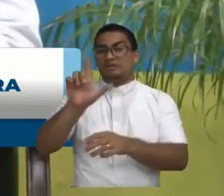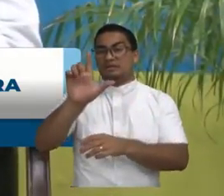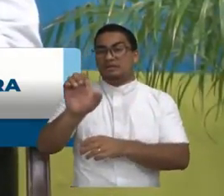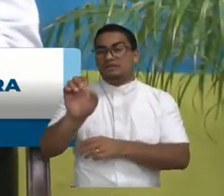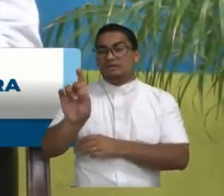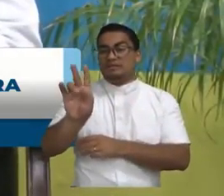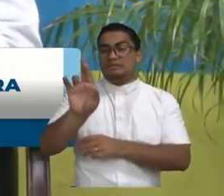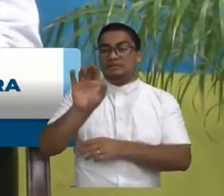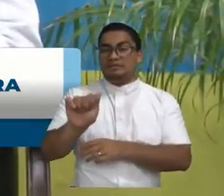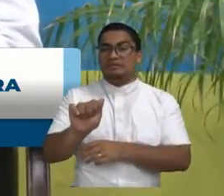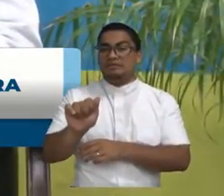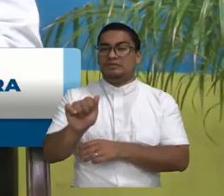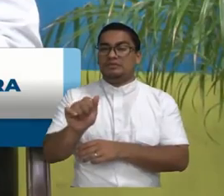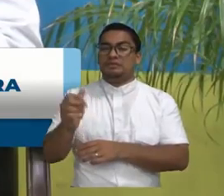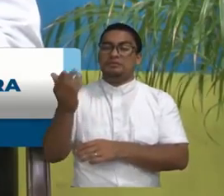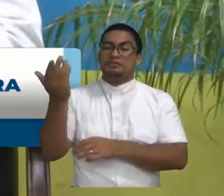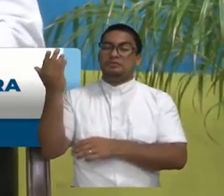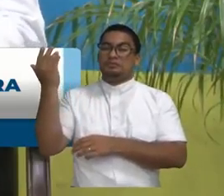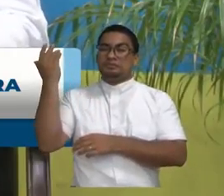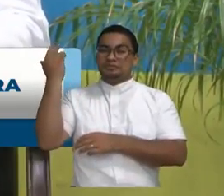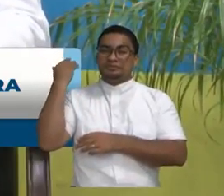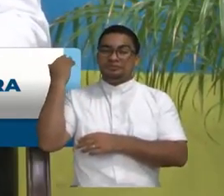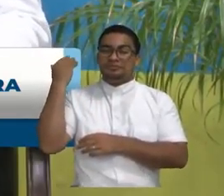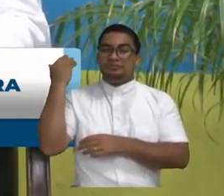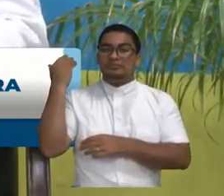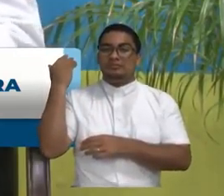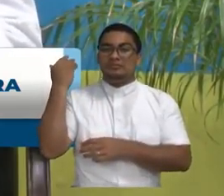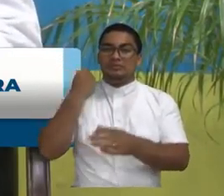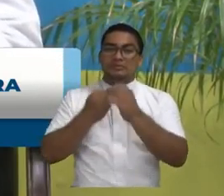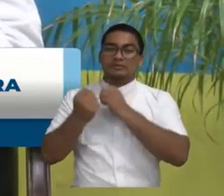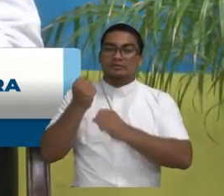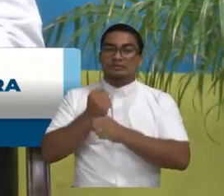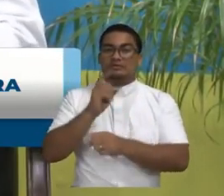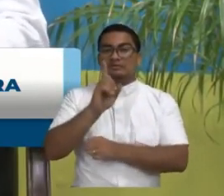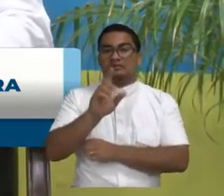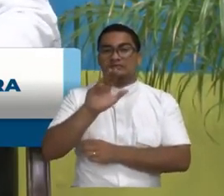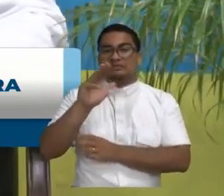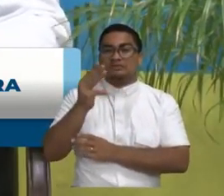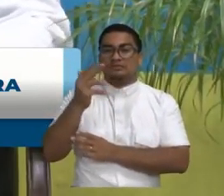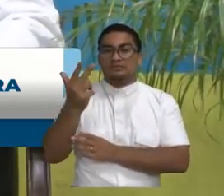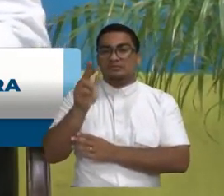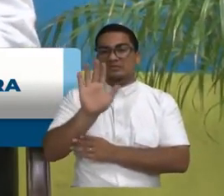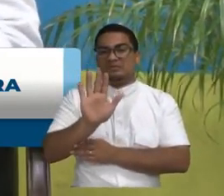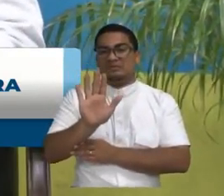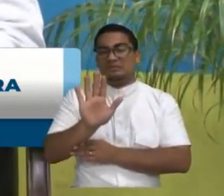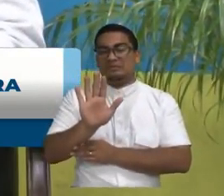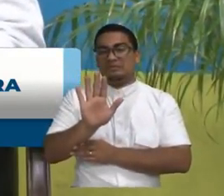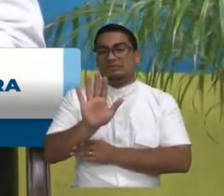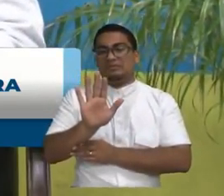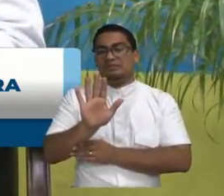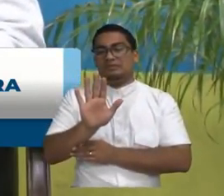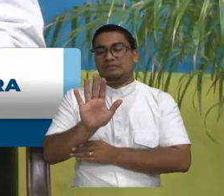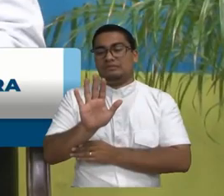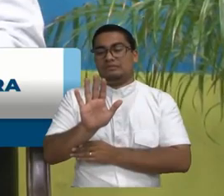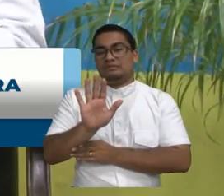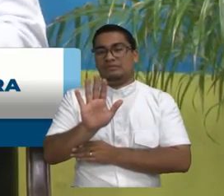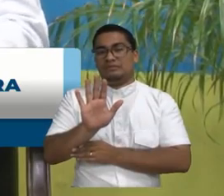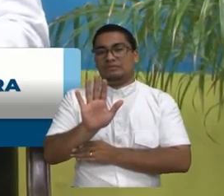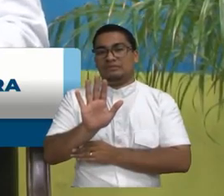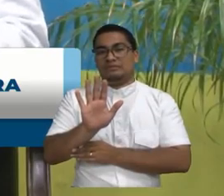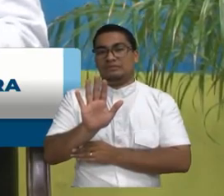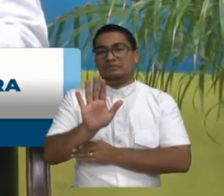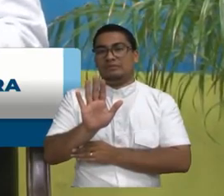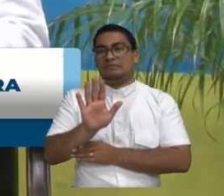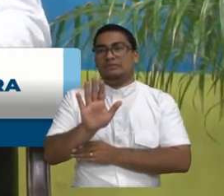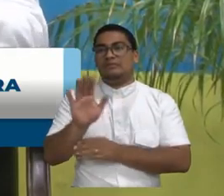idea de cómo estaba la lepra en el año 1985, un poco antes de que se comenzara a iniciar el tratamiento para la lepra. Hablando